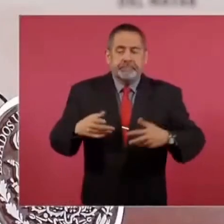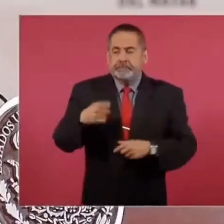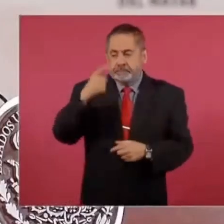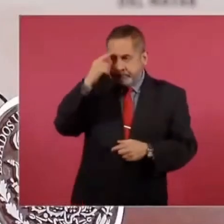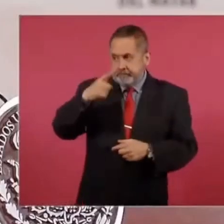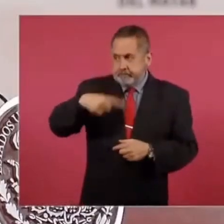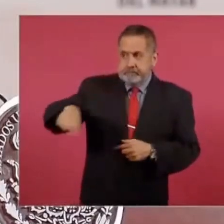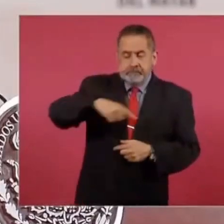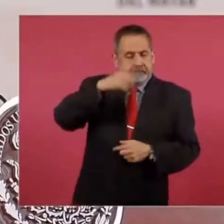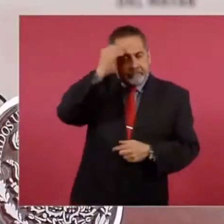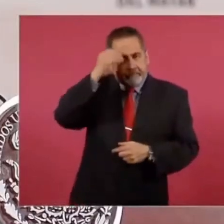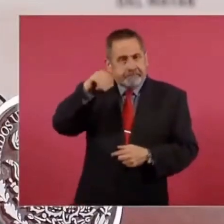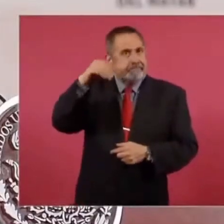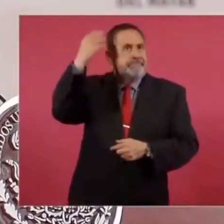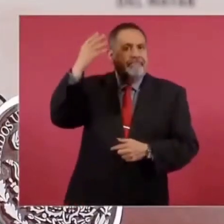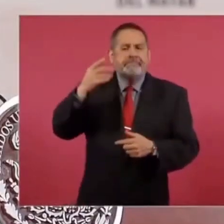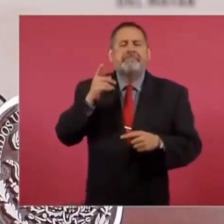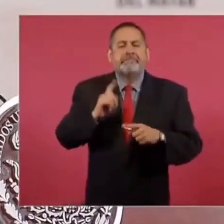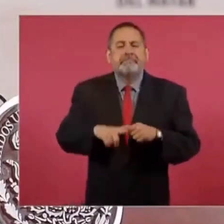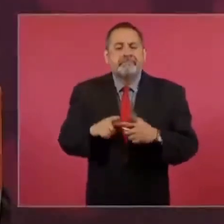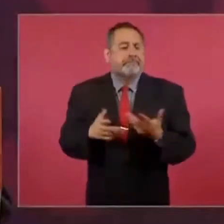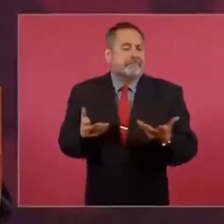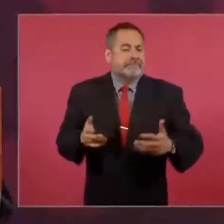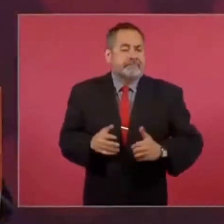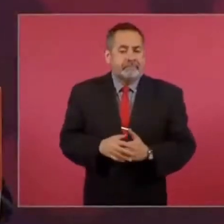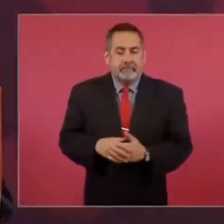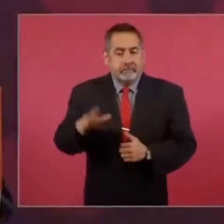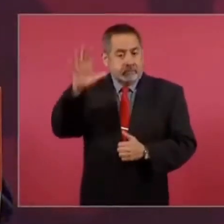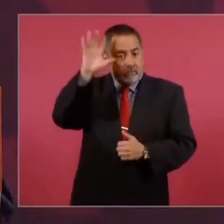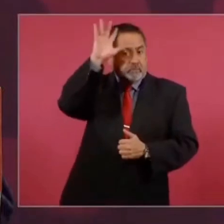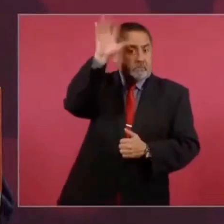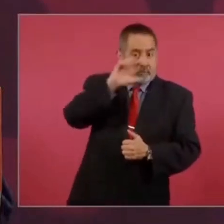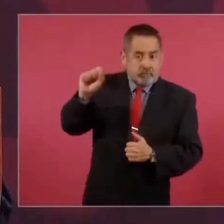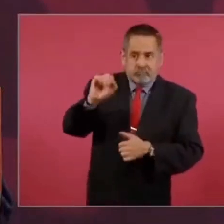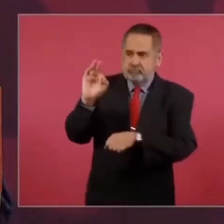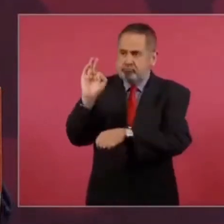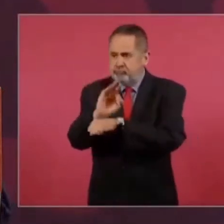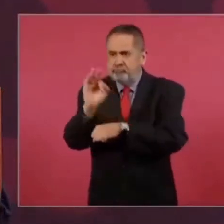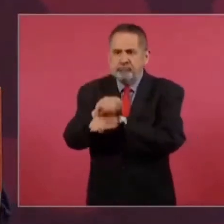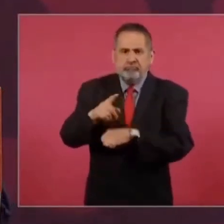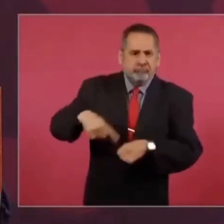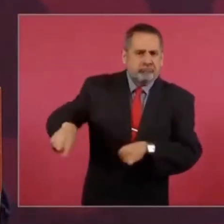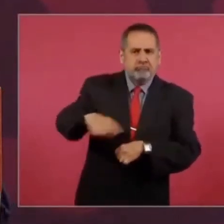nos olvidáramos que Morelos luchó por la igualdad,